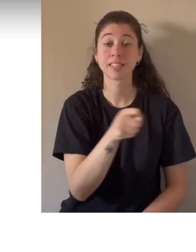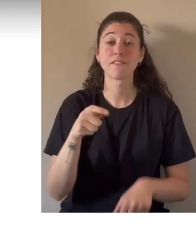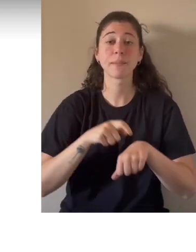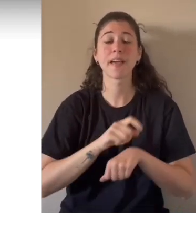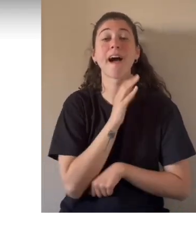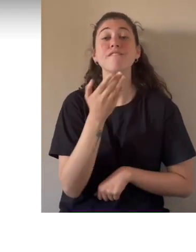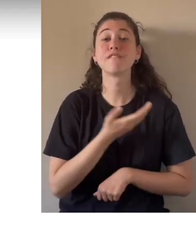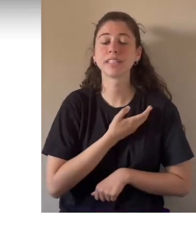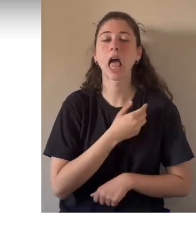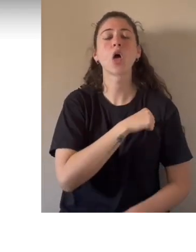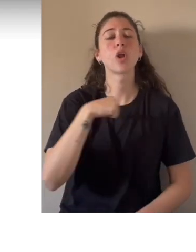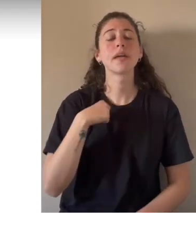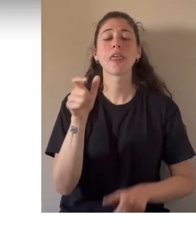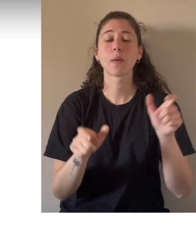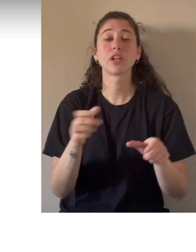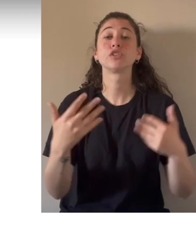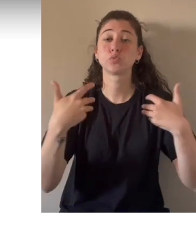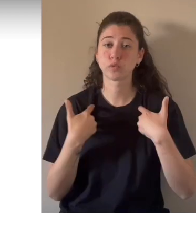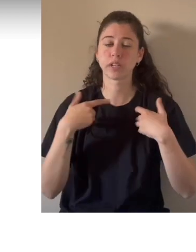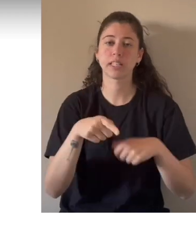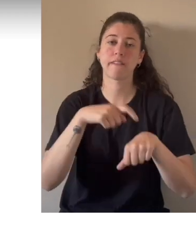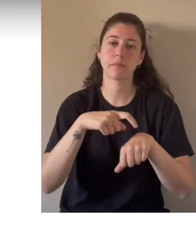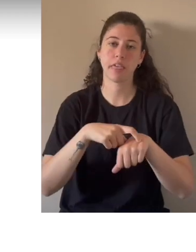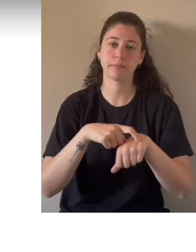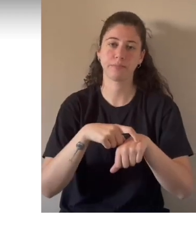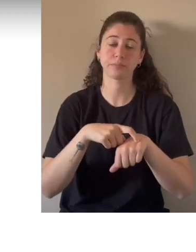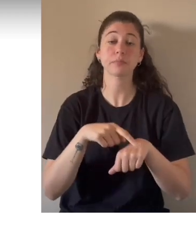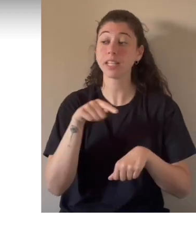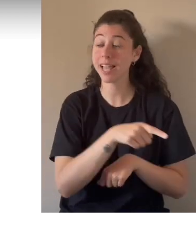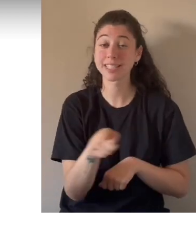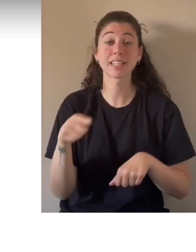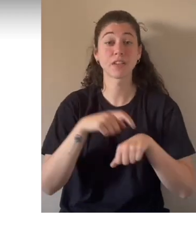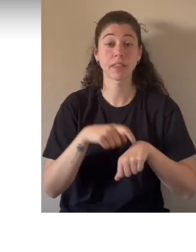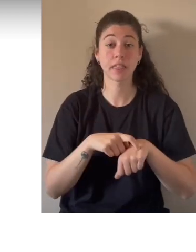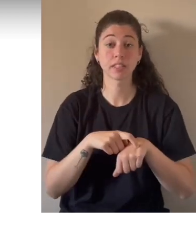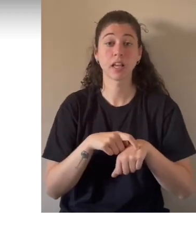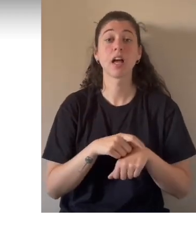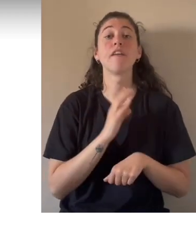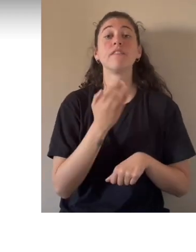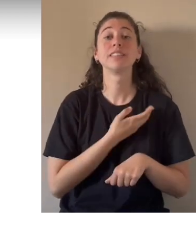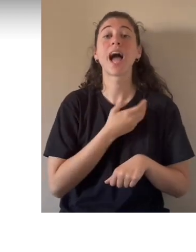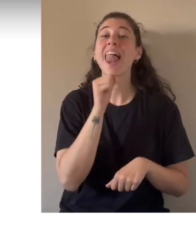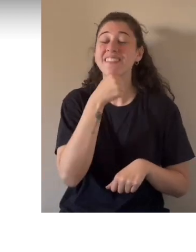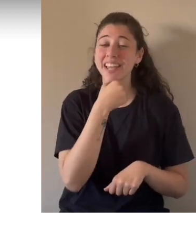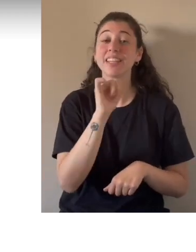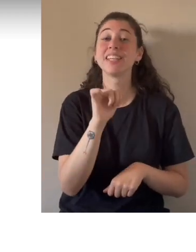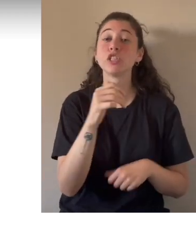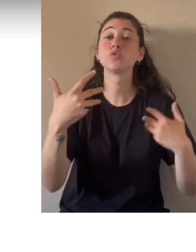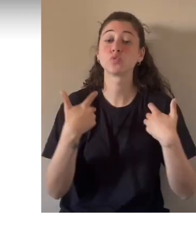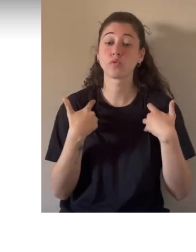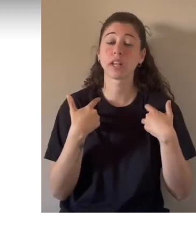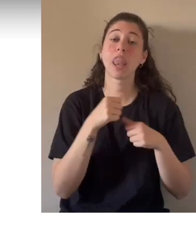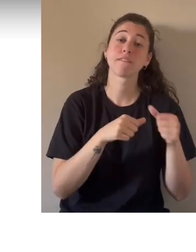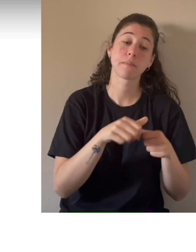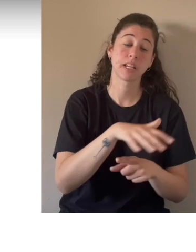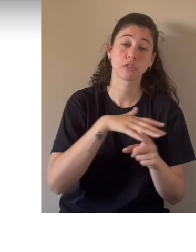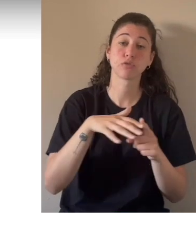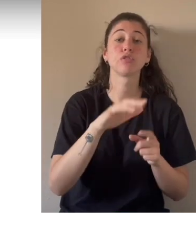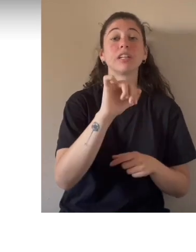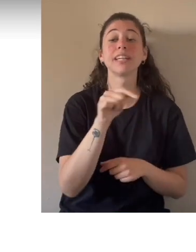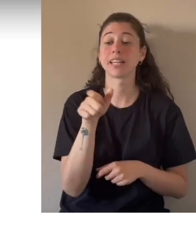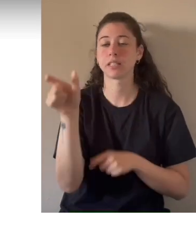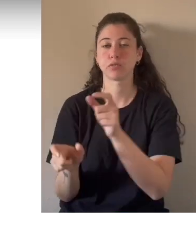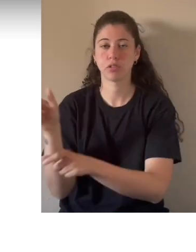padecen. Los trastornos crónicos que ocurren en la vejez afectan a quienes los sufren y a su entorno